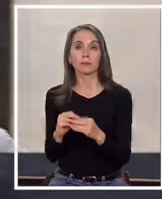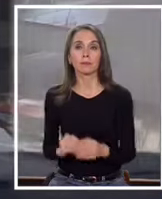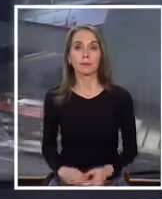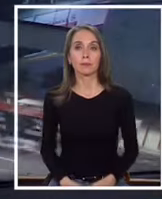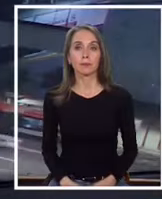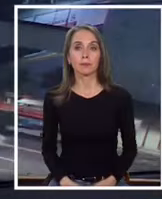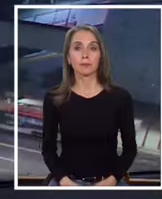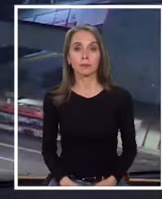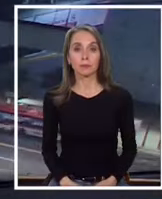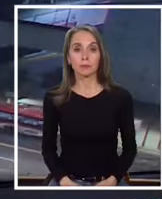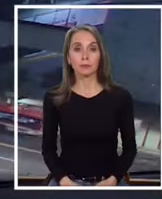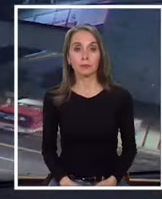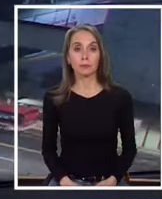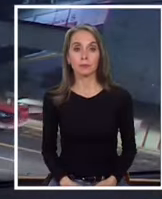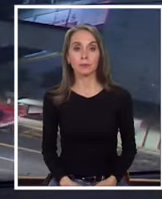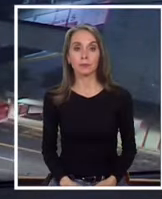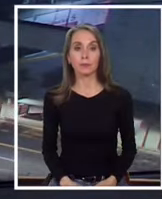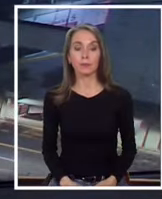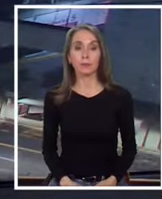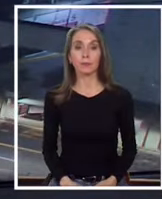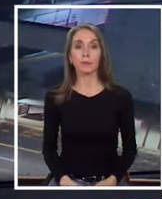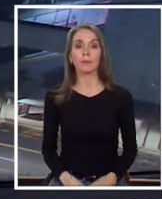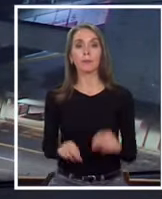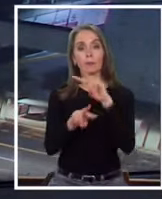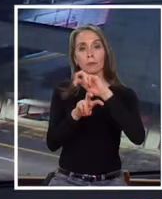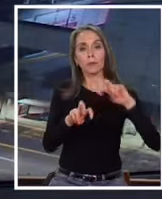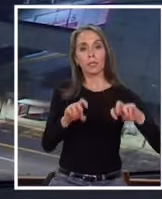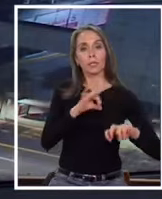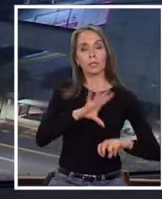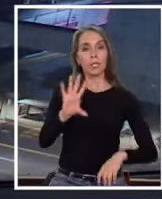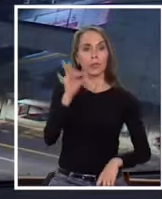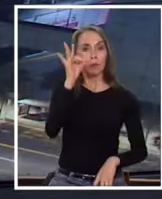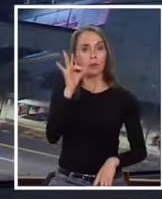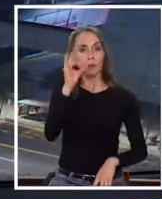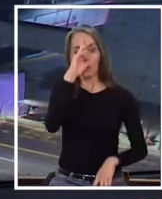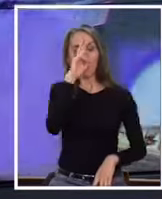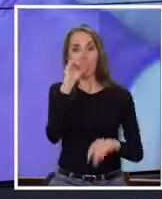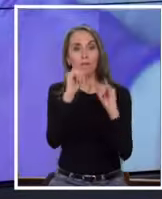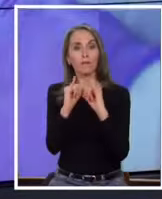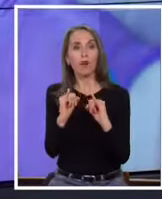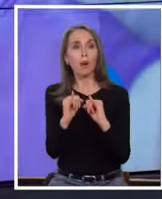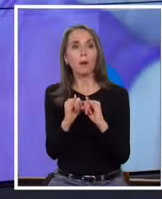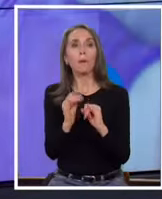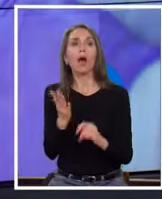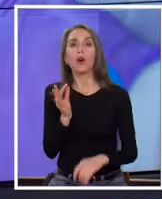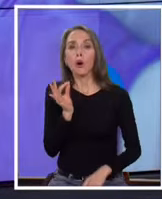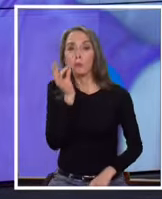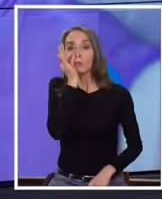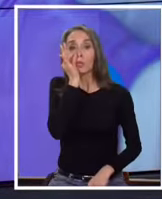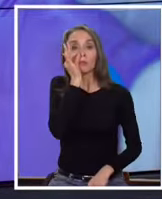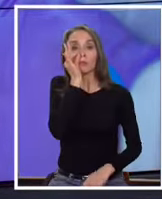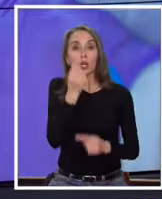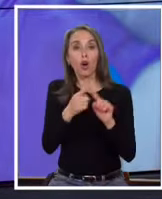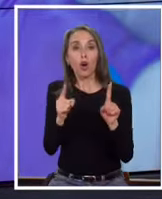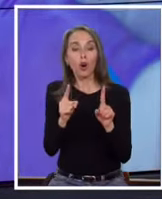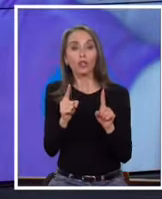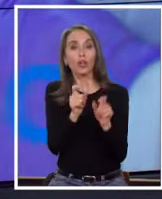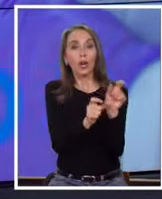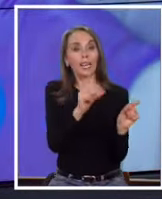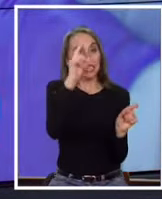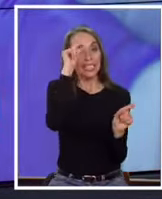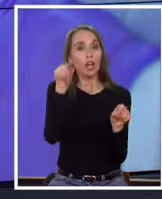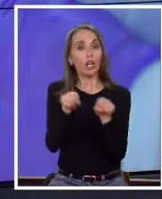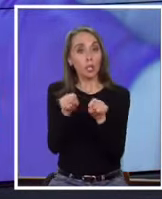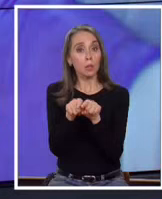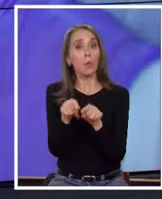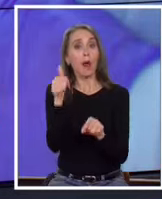Thank you. Un estudio chileno descubrió una inusual forma de realizar el examen PCR. Según sus impulsores, es